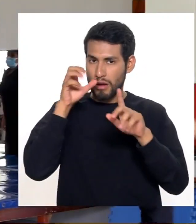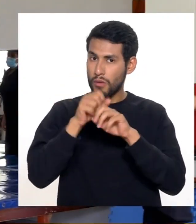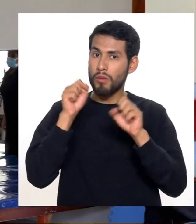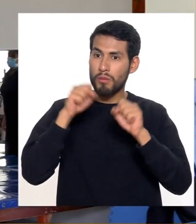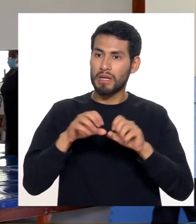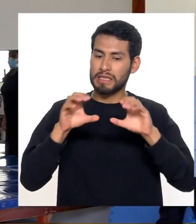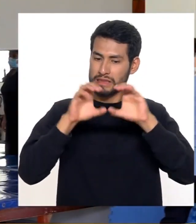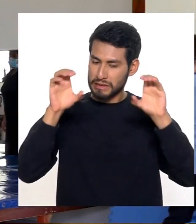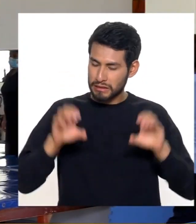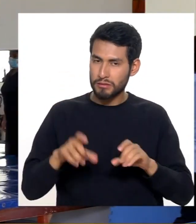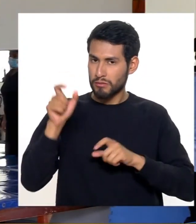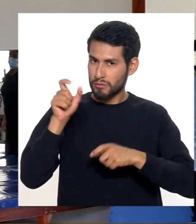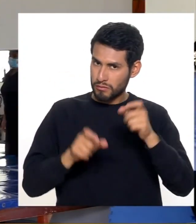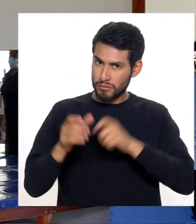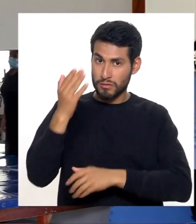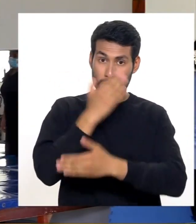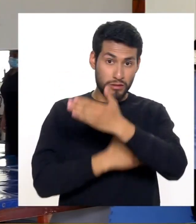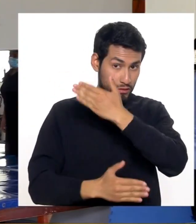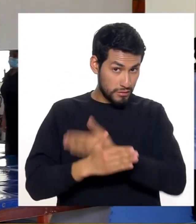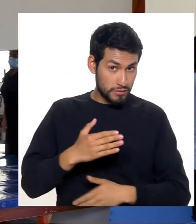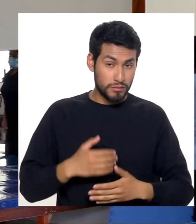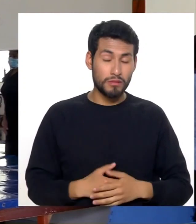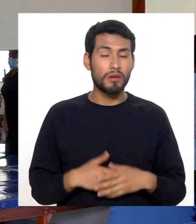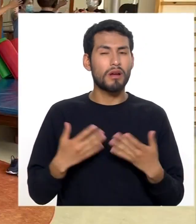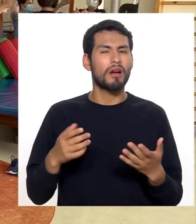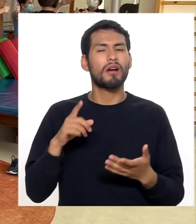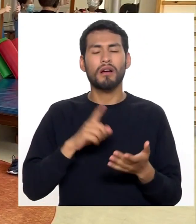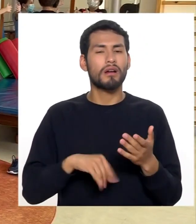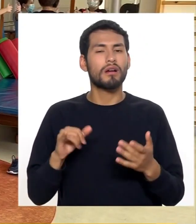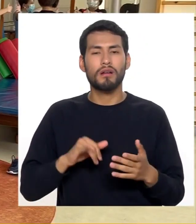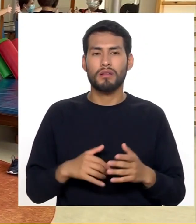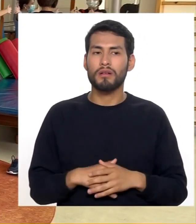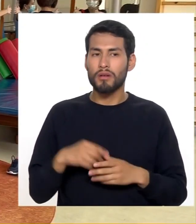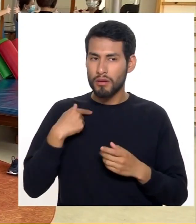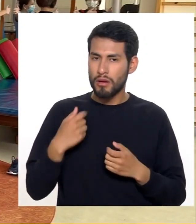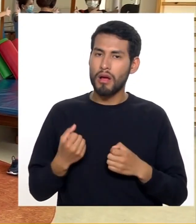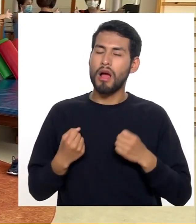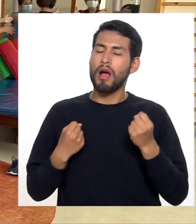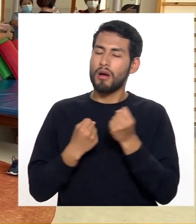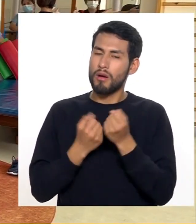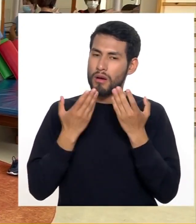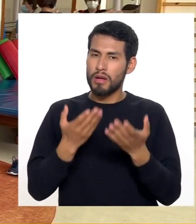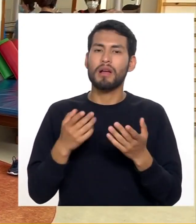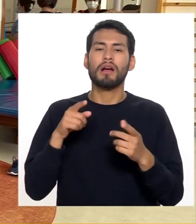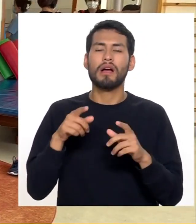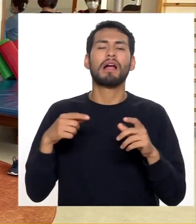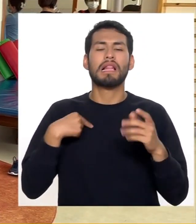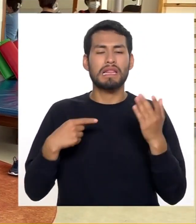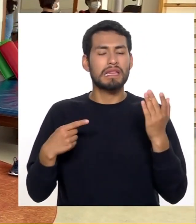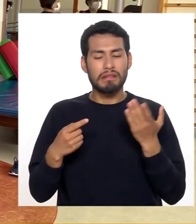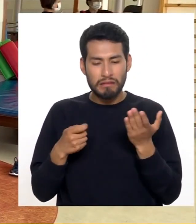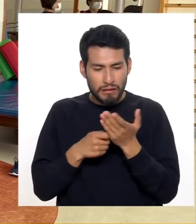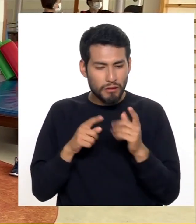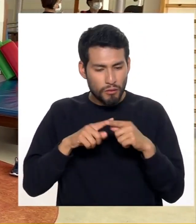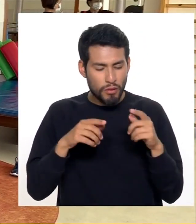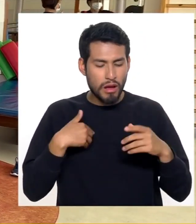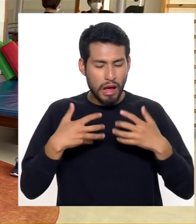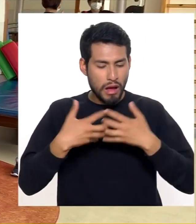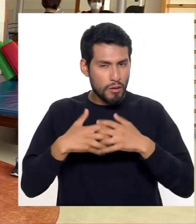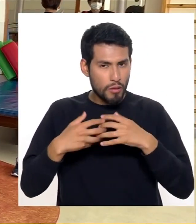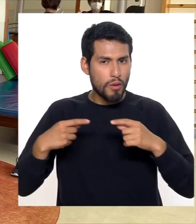es la certificación de las personas con discapacidad, así como la provisión de asistencia técnica y de